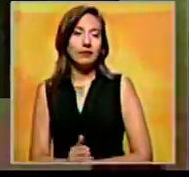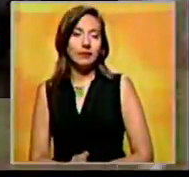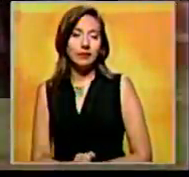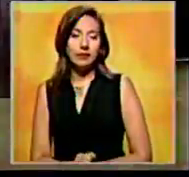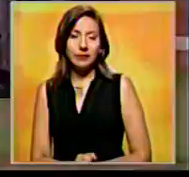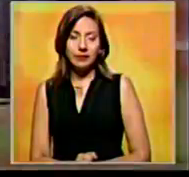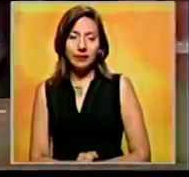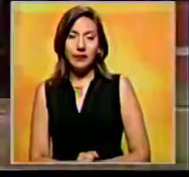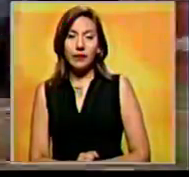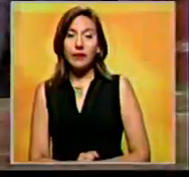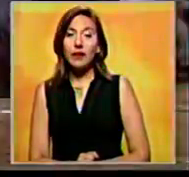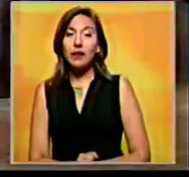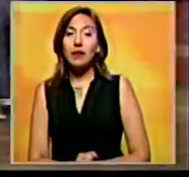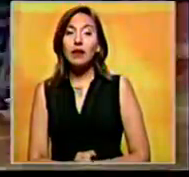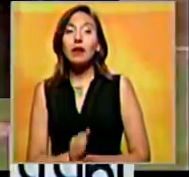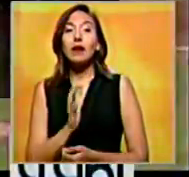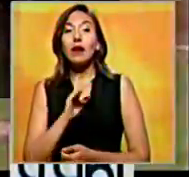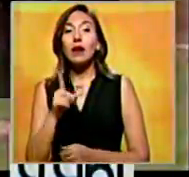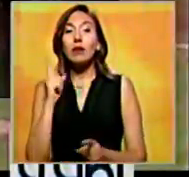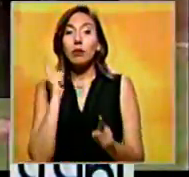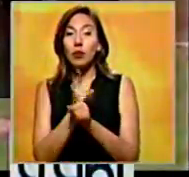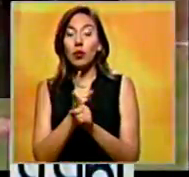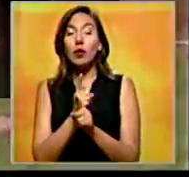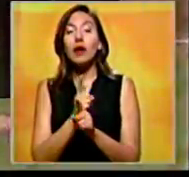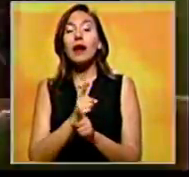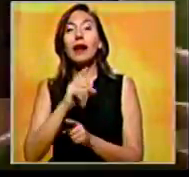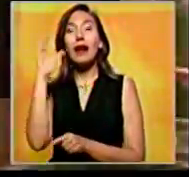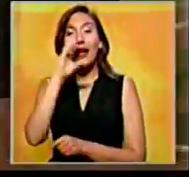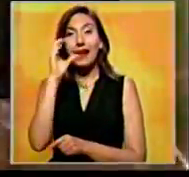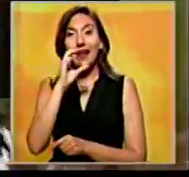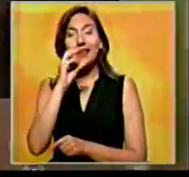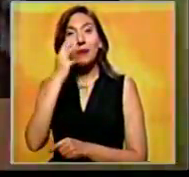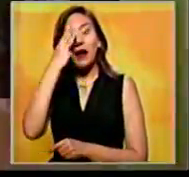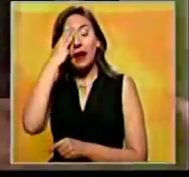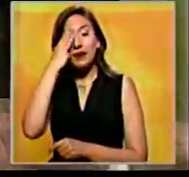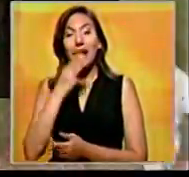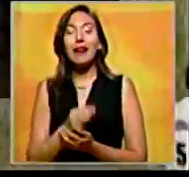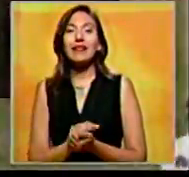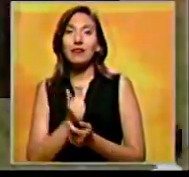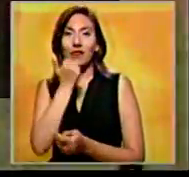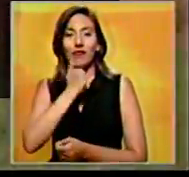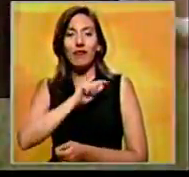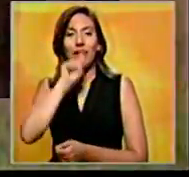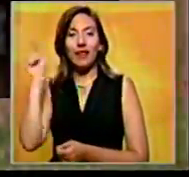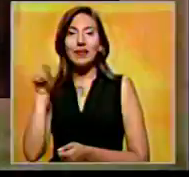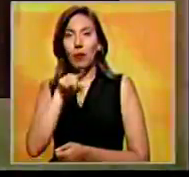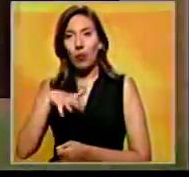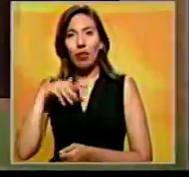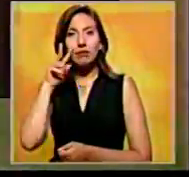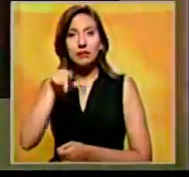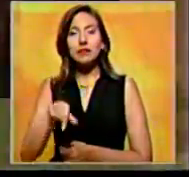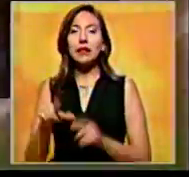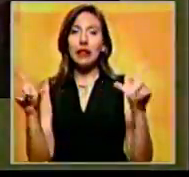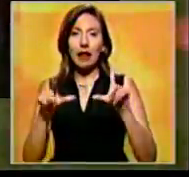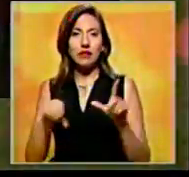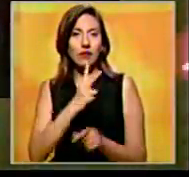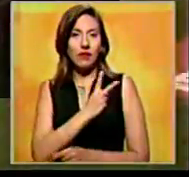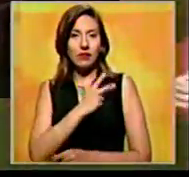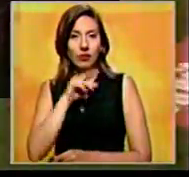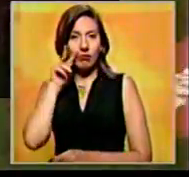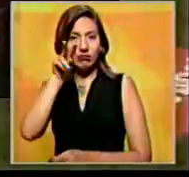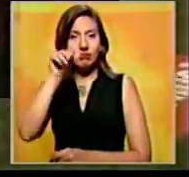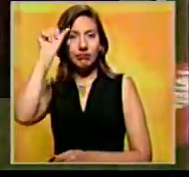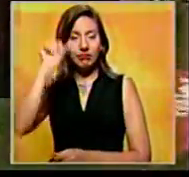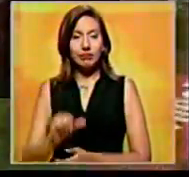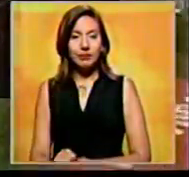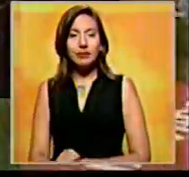en Valencia, en lo que va a ser el séptimo juego entre los eternos rivales esta campaña. Un encuentro que usted podrá disfrutar por aquí, por Venevisión, con el